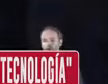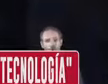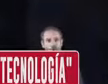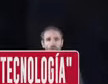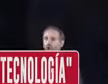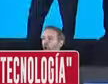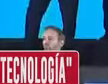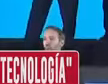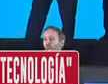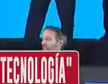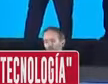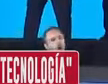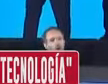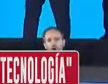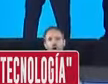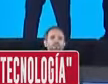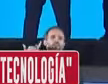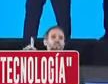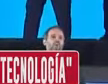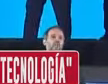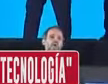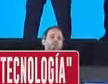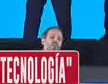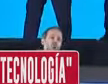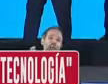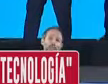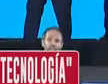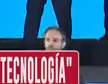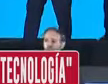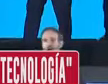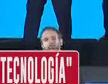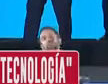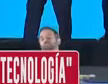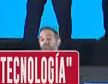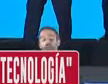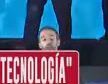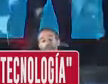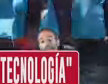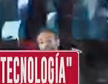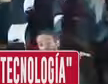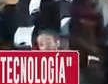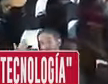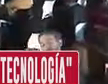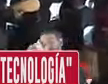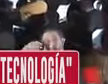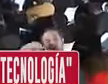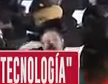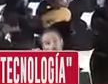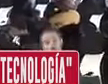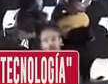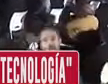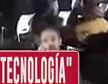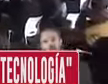el tránsito va a haber problemas de tránsito y la verdad que hay en octubre fue un hoy se